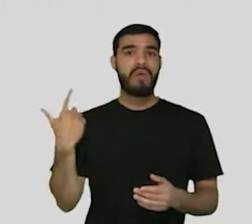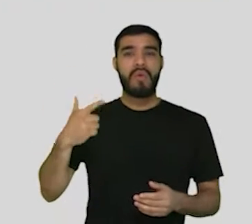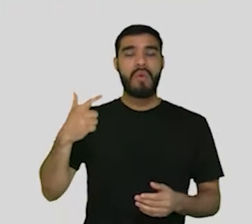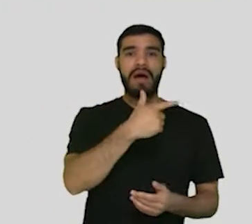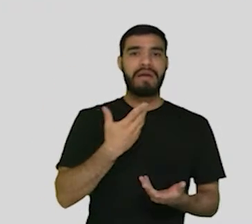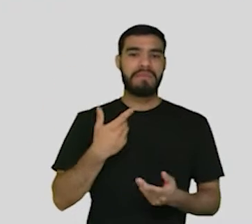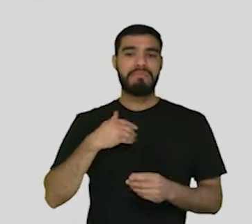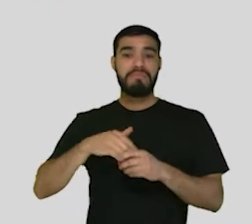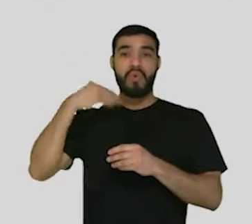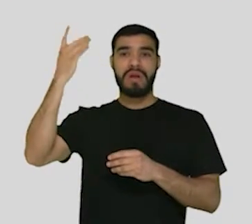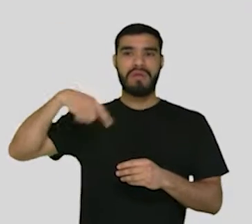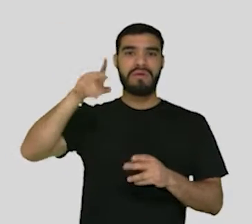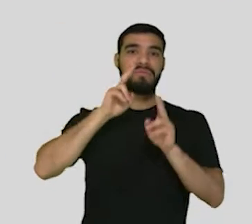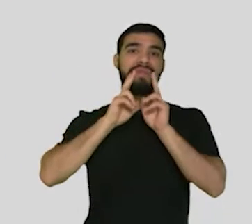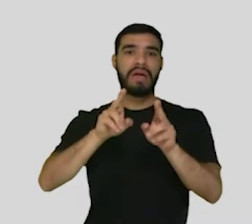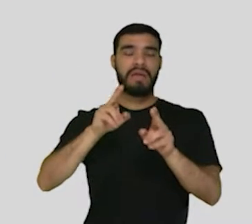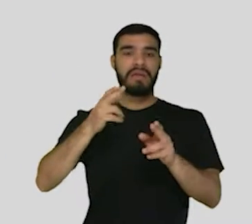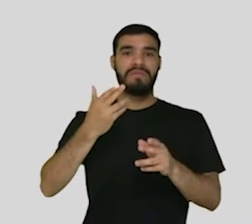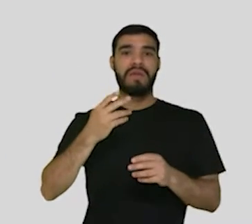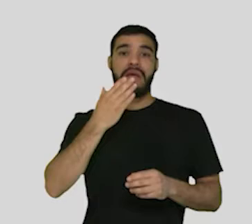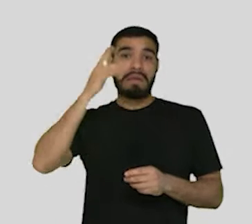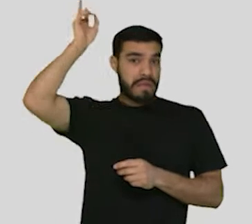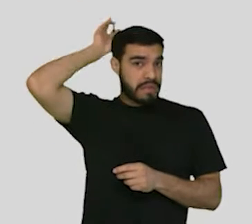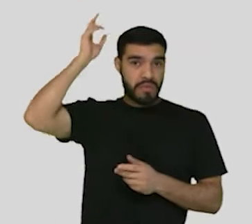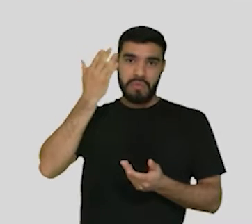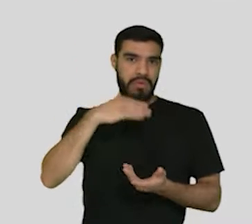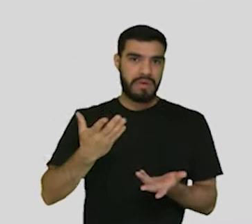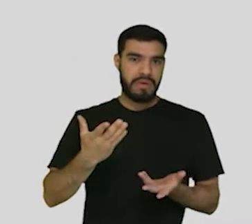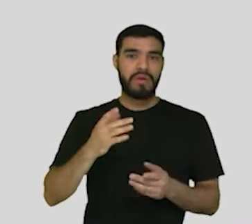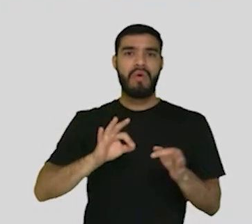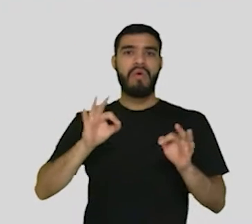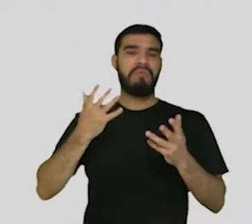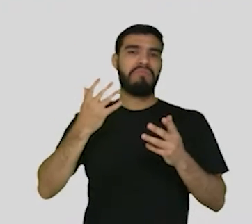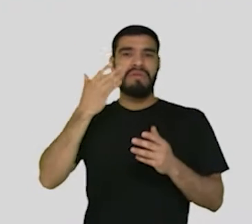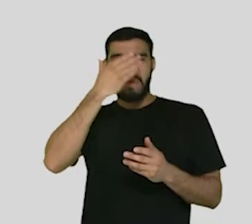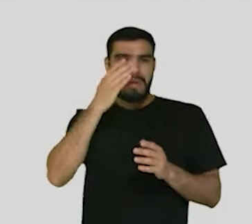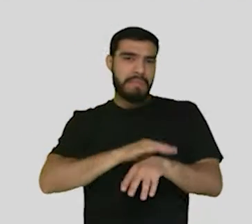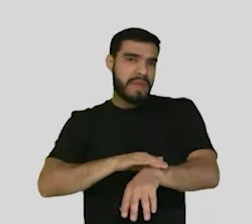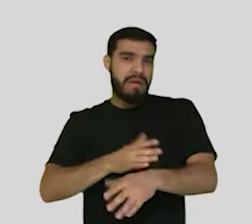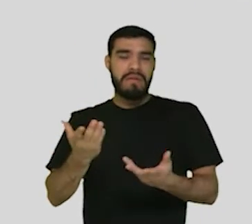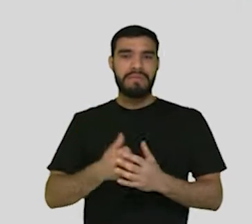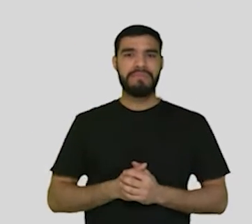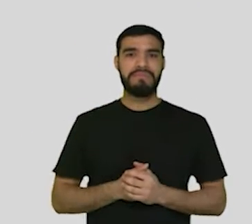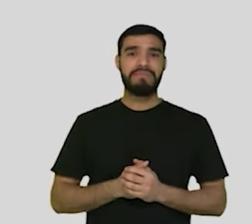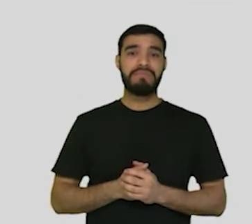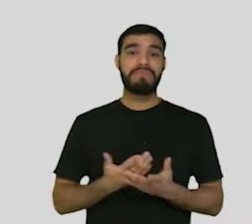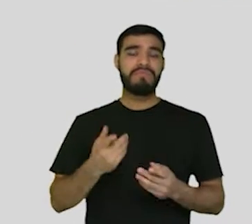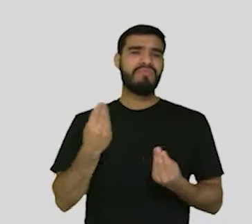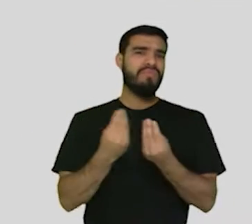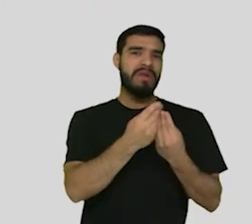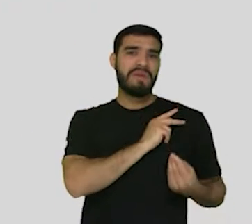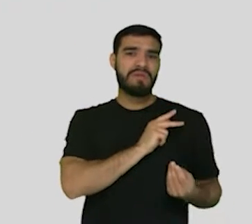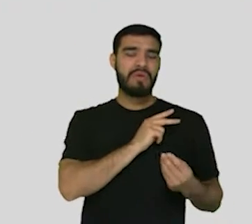ikatu jareko peteen política pública ikatu anguaisa oye yesareko ha oye hesakoa con